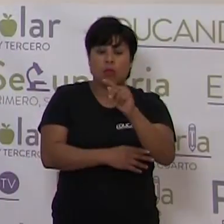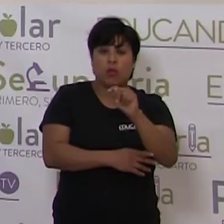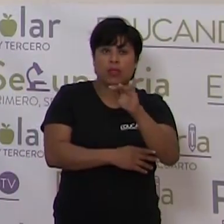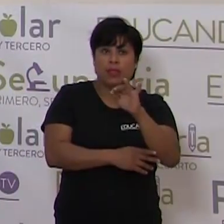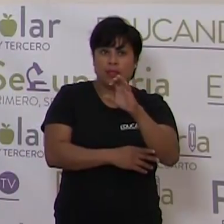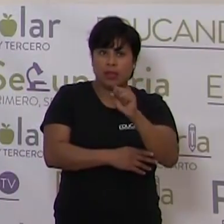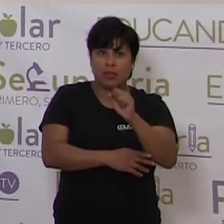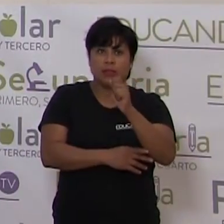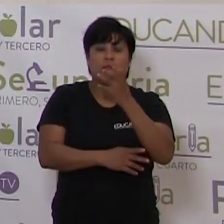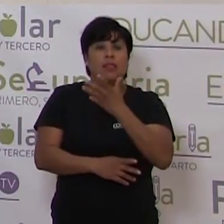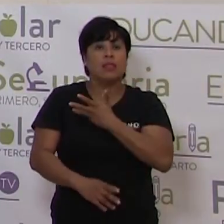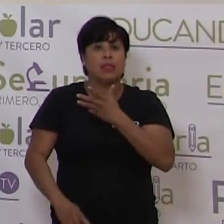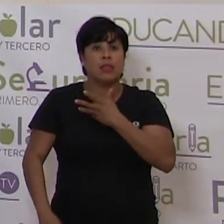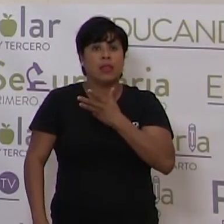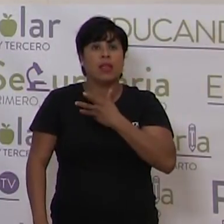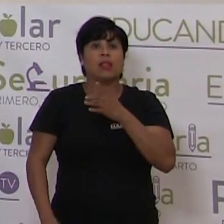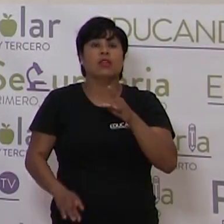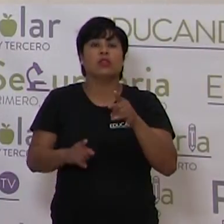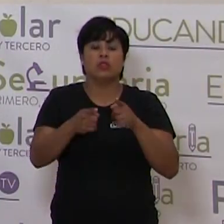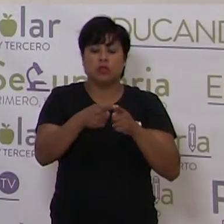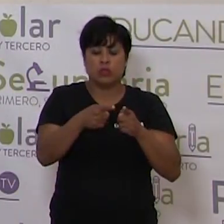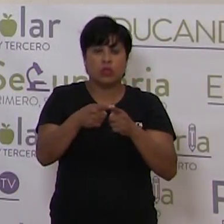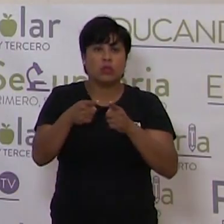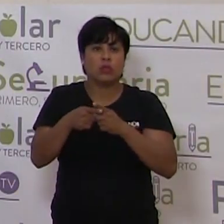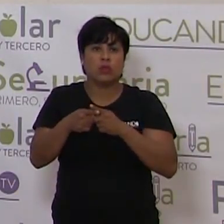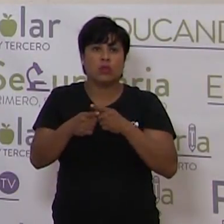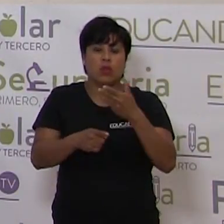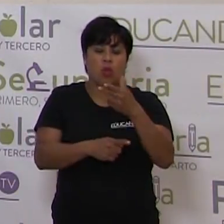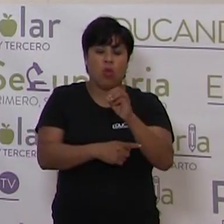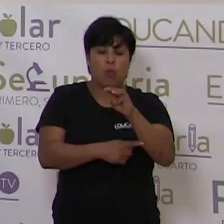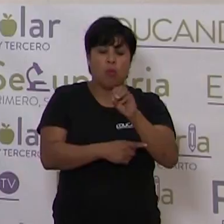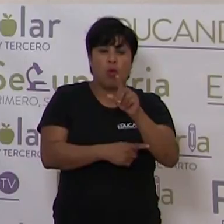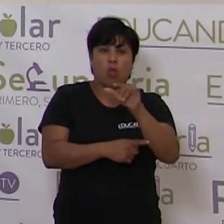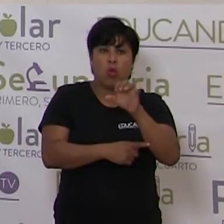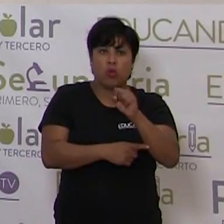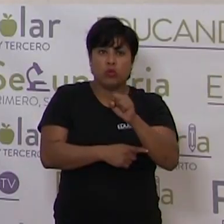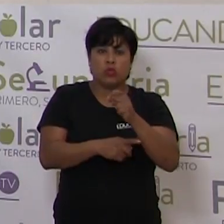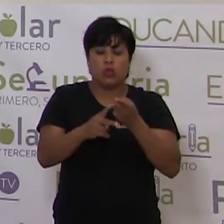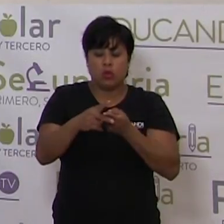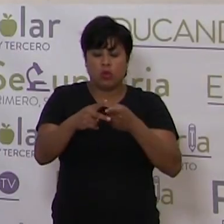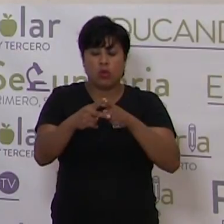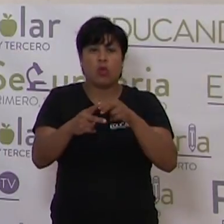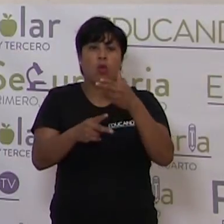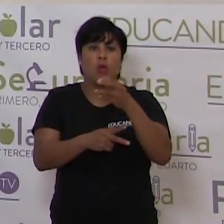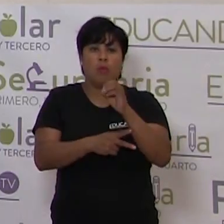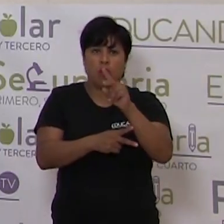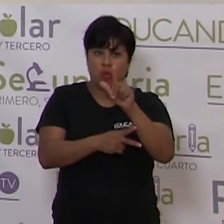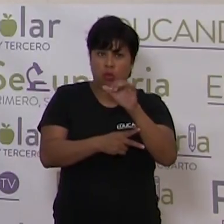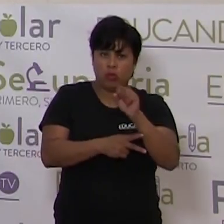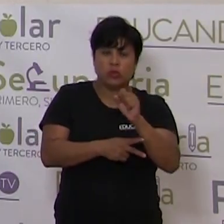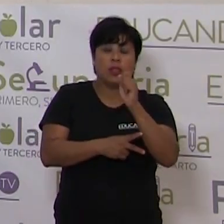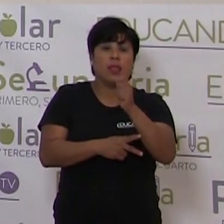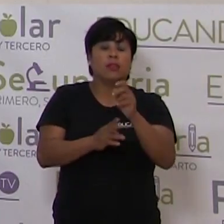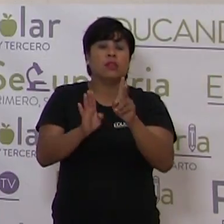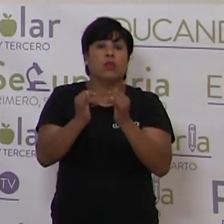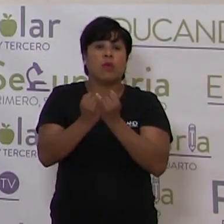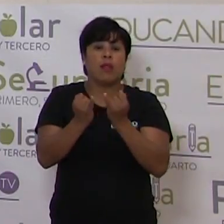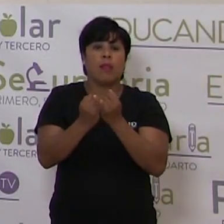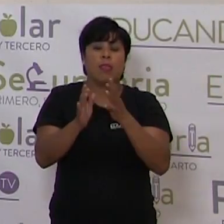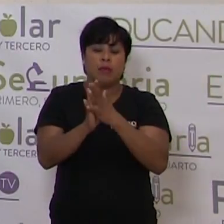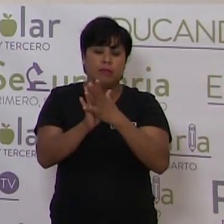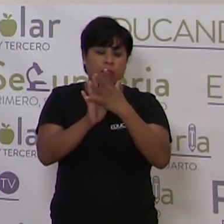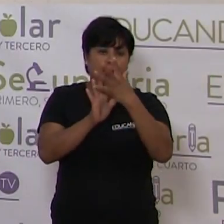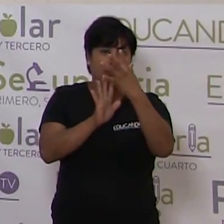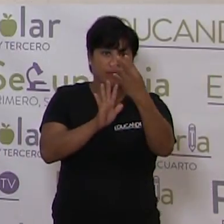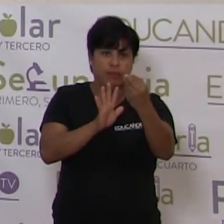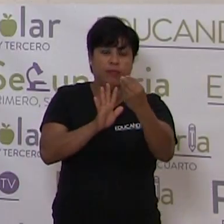homotéticas tienen sus lados homólogos, sus ángulos homólogos y tienen una